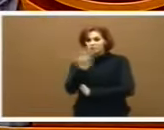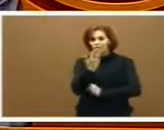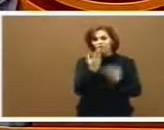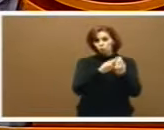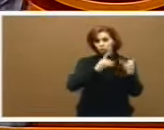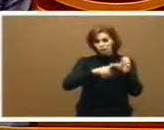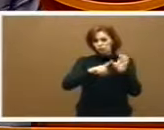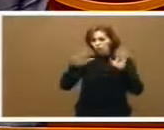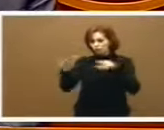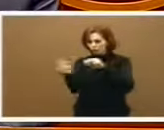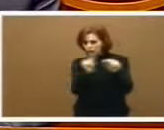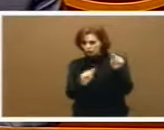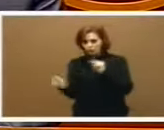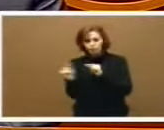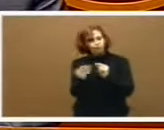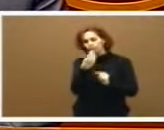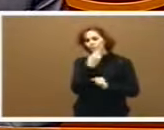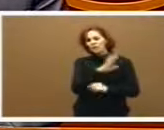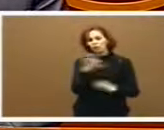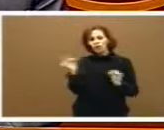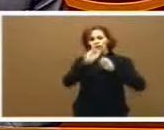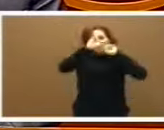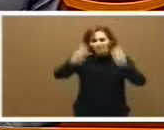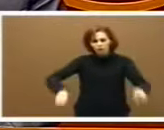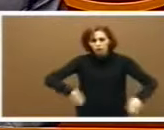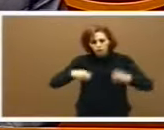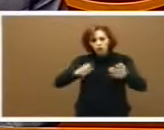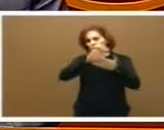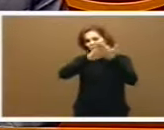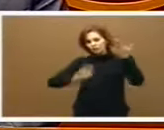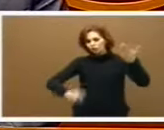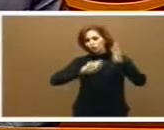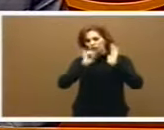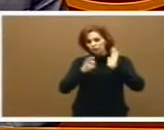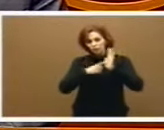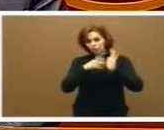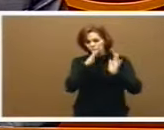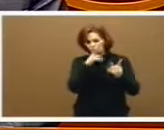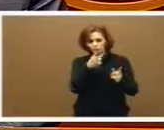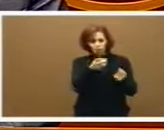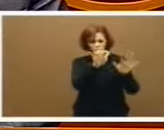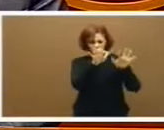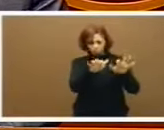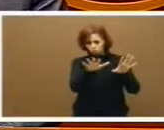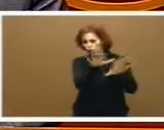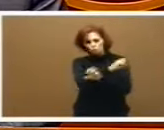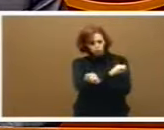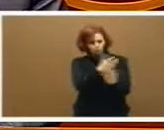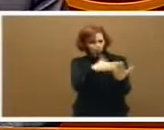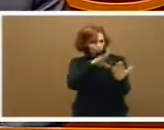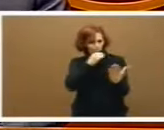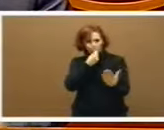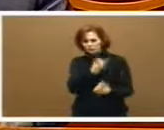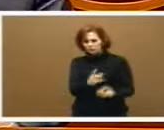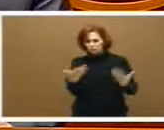concluyó que resultaba ineludible llevar a cabo una modificación del texto legislativo, dado que este resultaba oscuro y difícilmente interpretable,